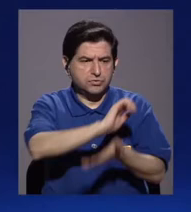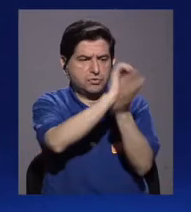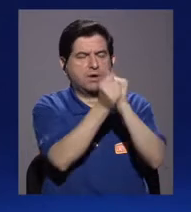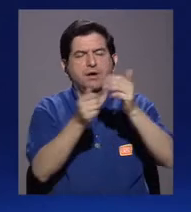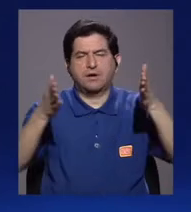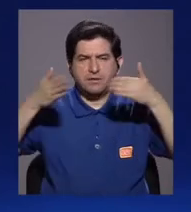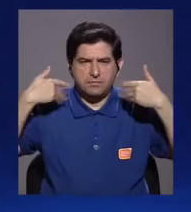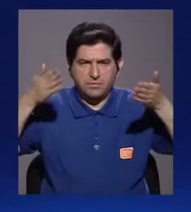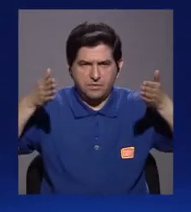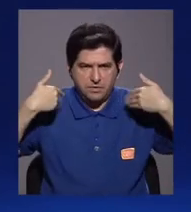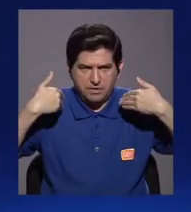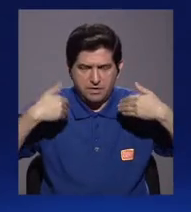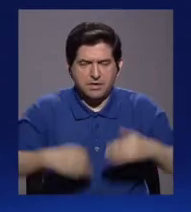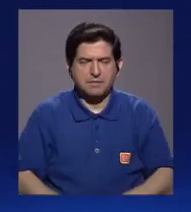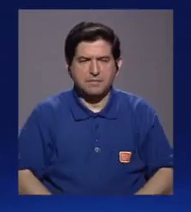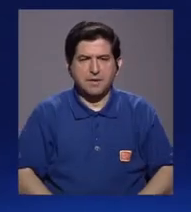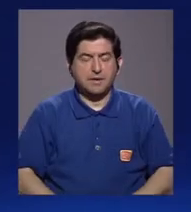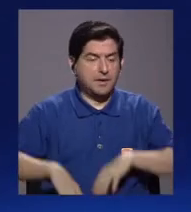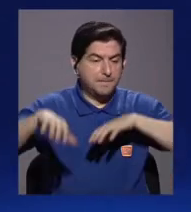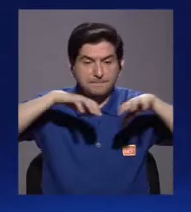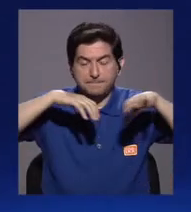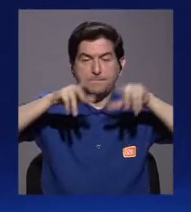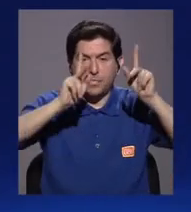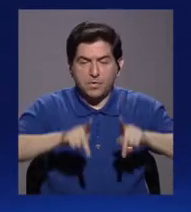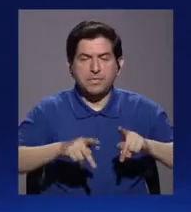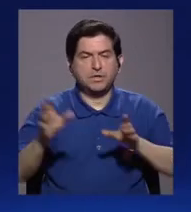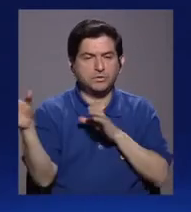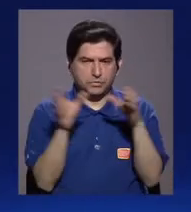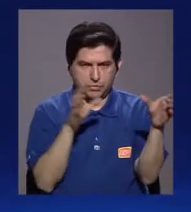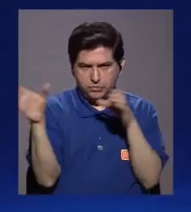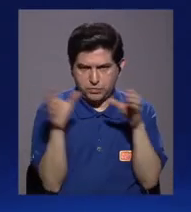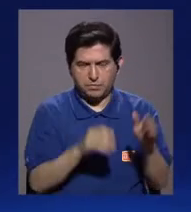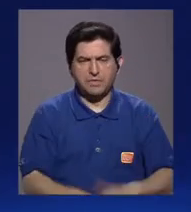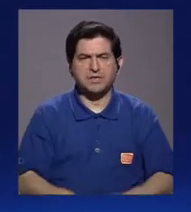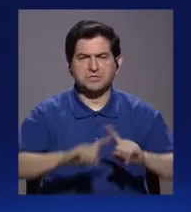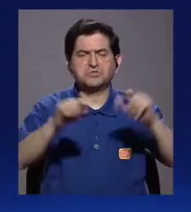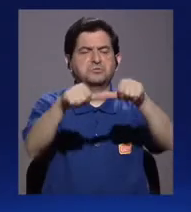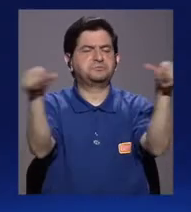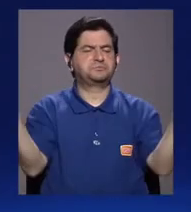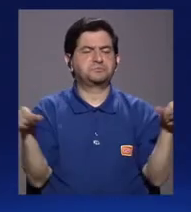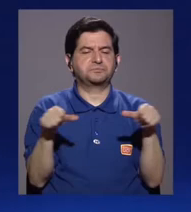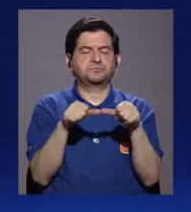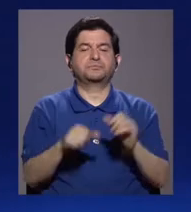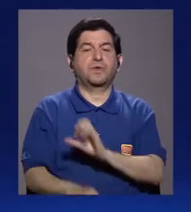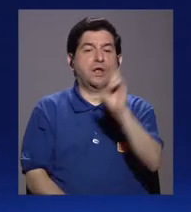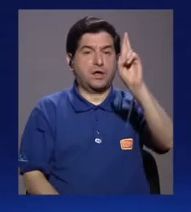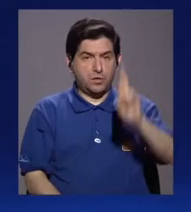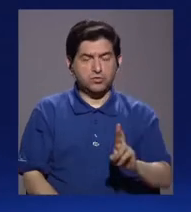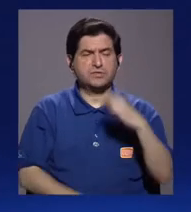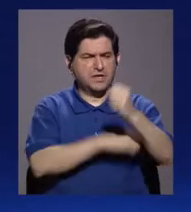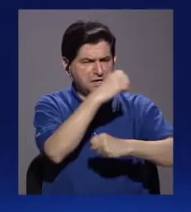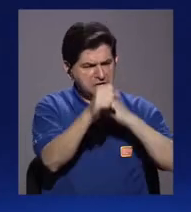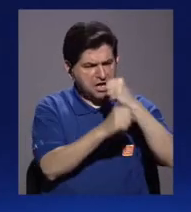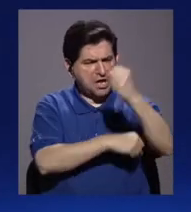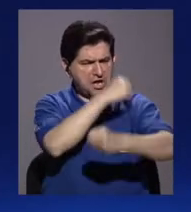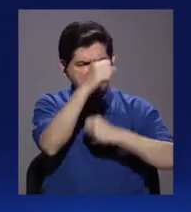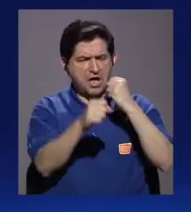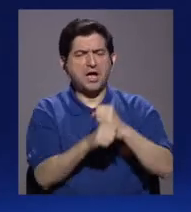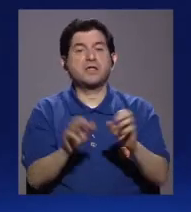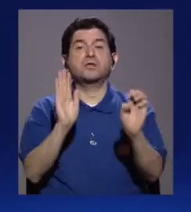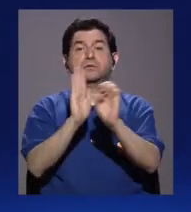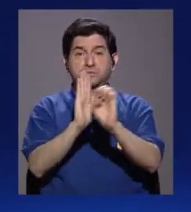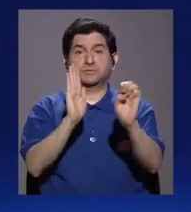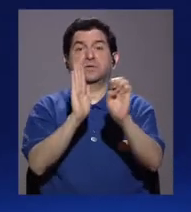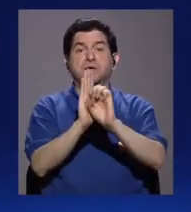controlar el dengue yo me acuerdo con mucho orgullo a hablar y escuchar a gente hablar como no había dengue por